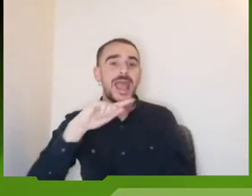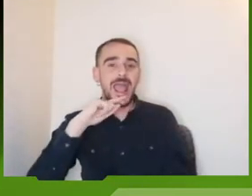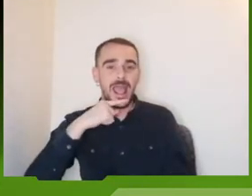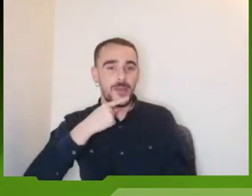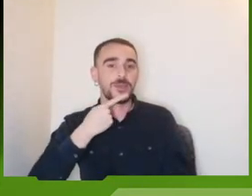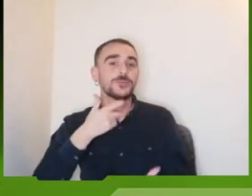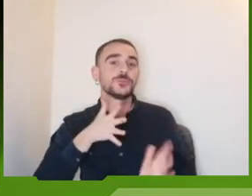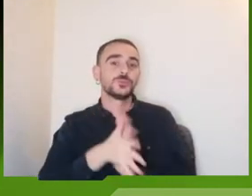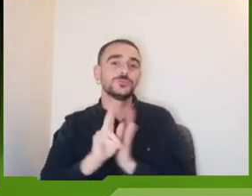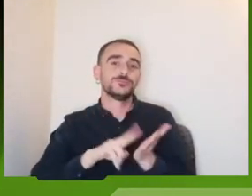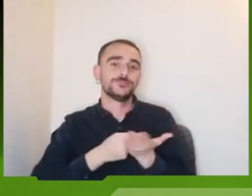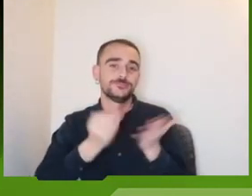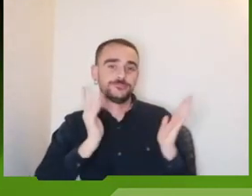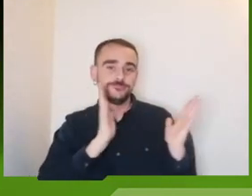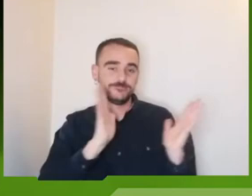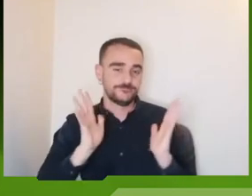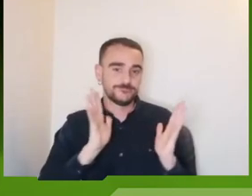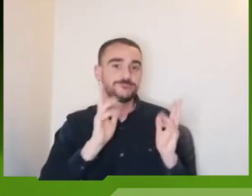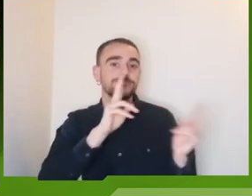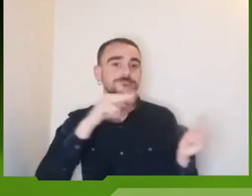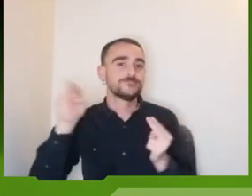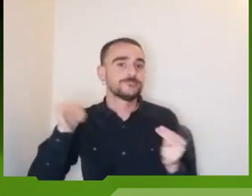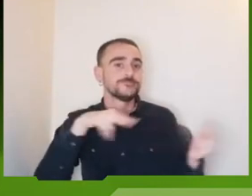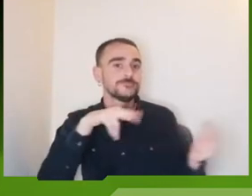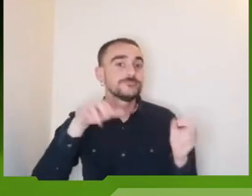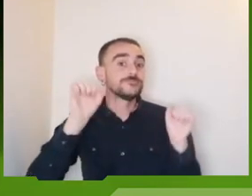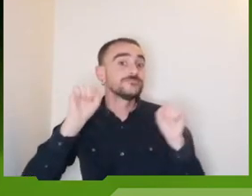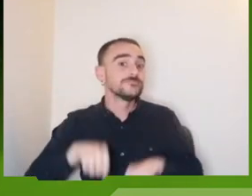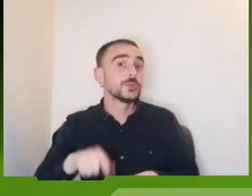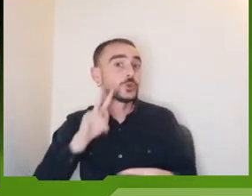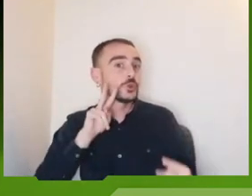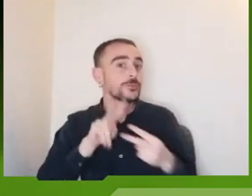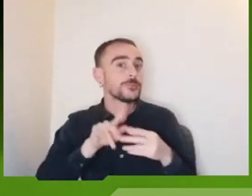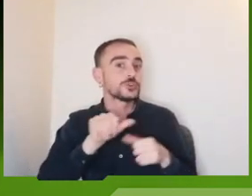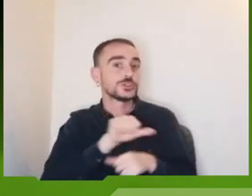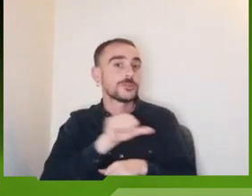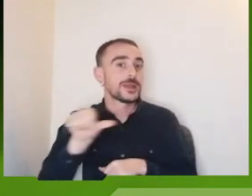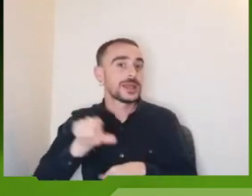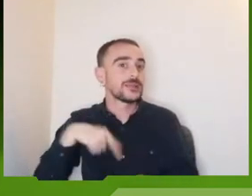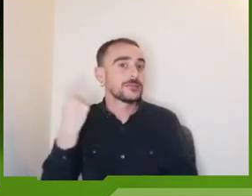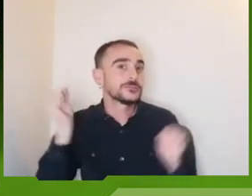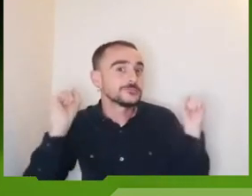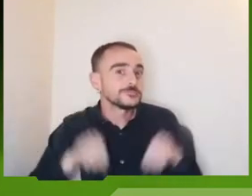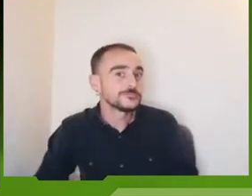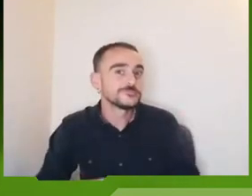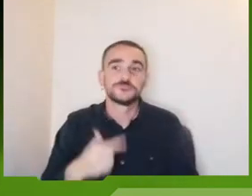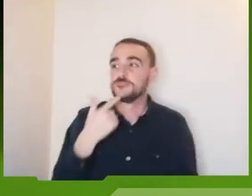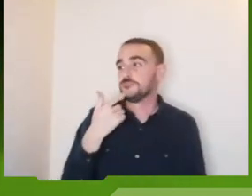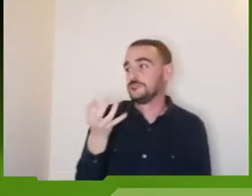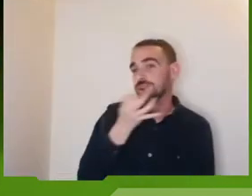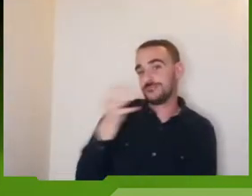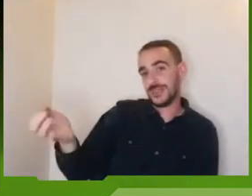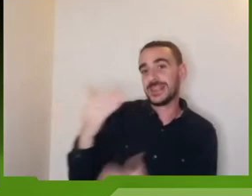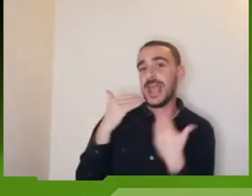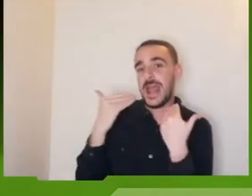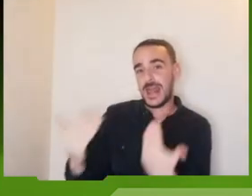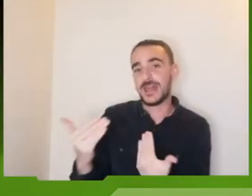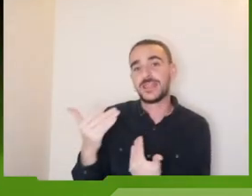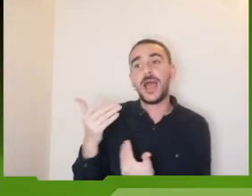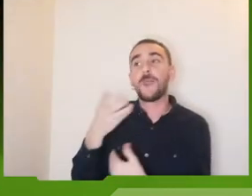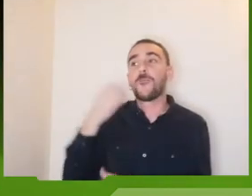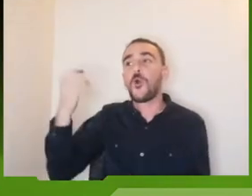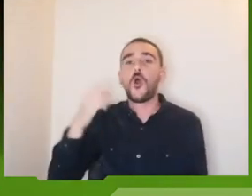simultánea lengua de signos y nos vemos en principio la semana que viene. Súper, gracias a Paul, a